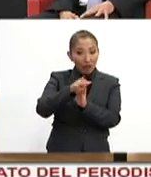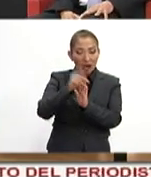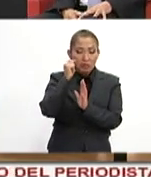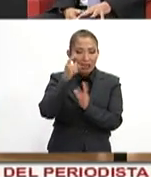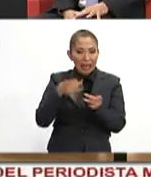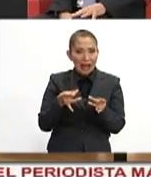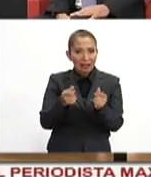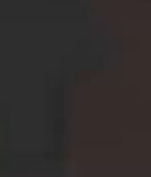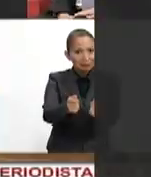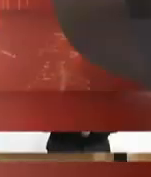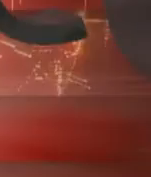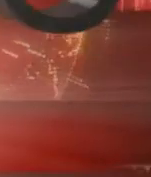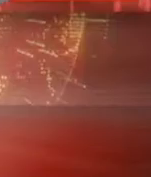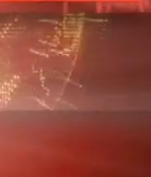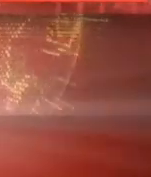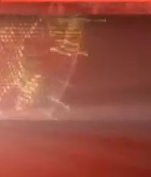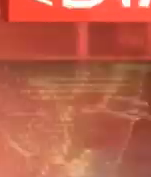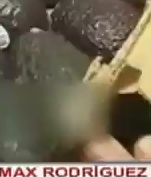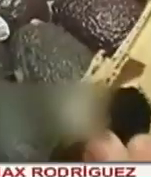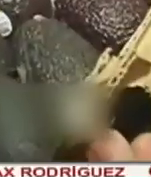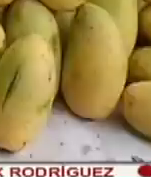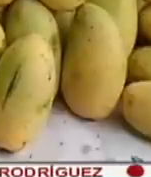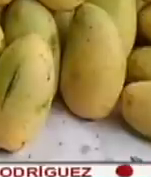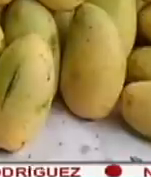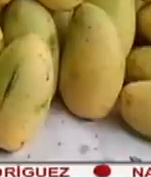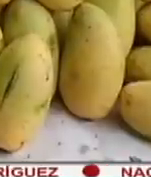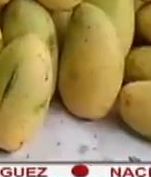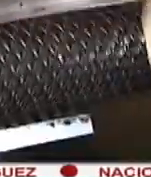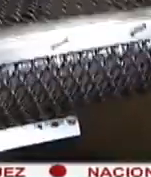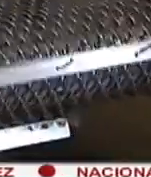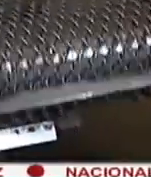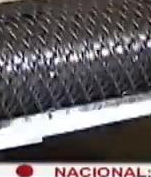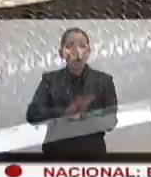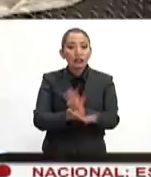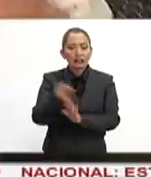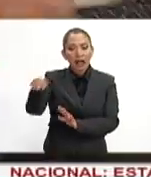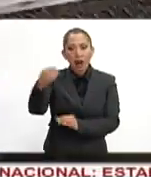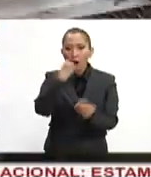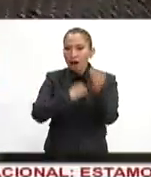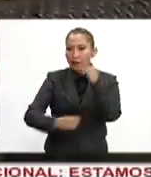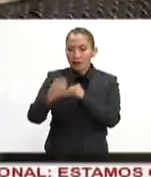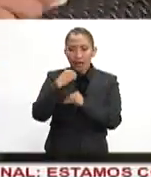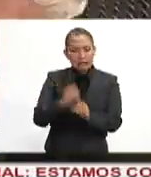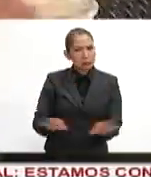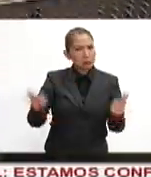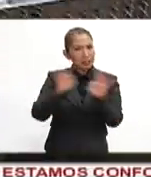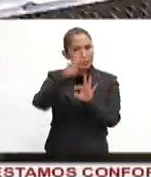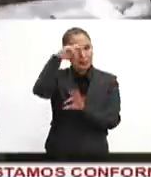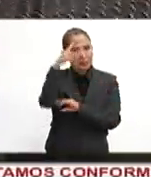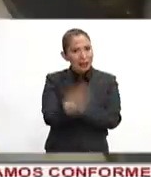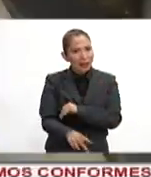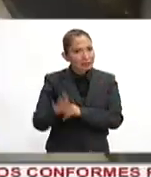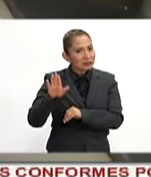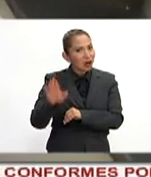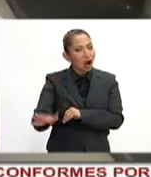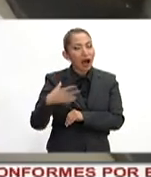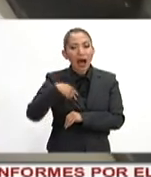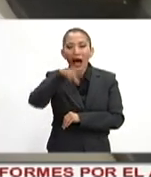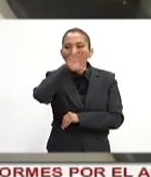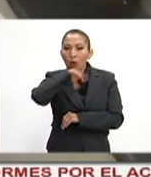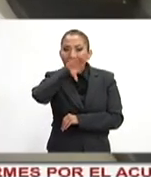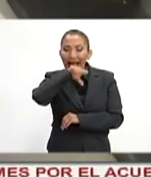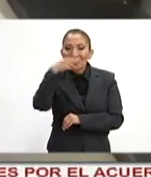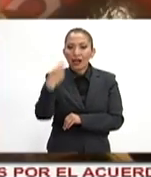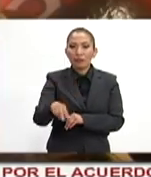y calidad. El aguacate, el mango y la tortilla son alimentos emblemáticos de nuestro país. De aguacate,